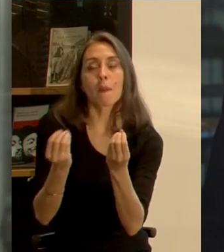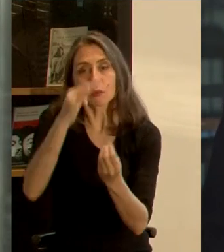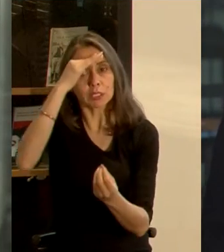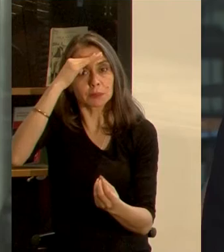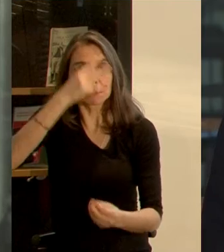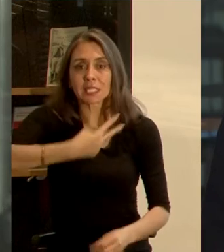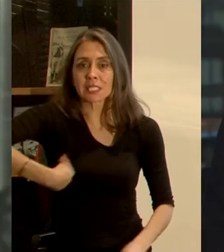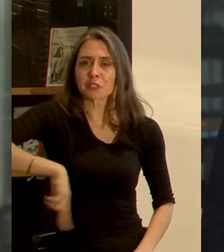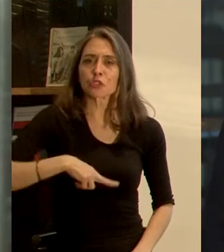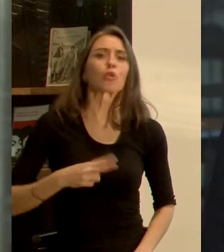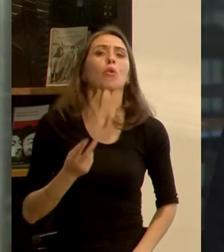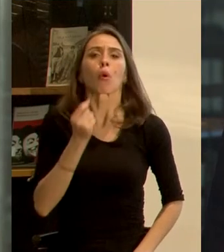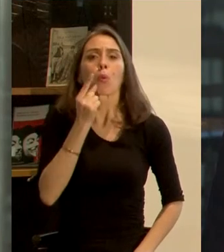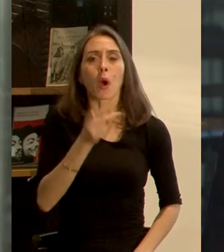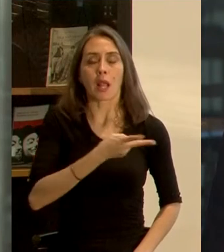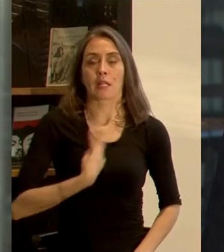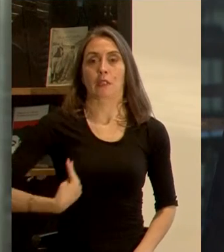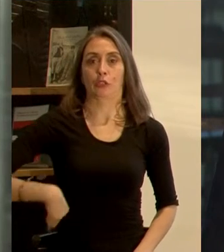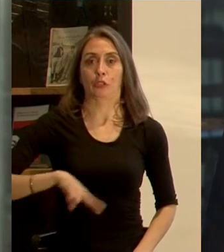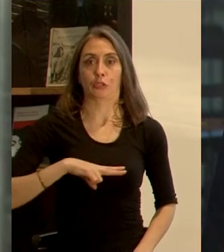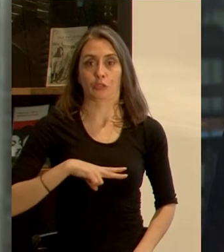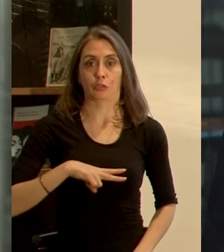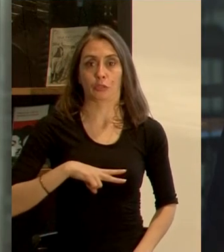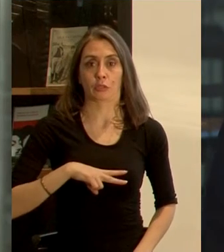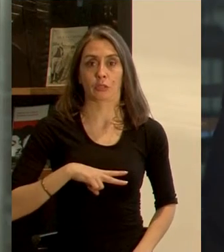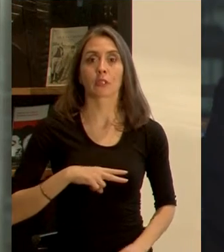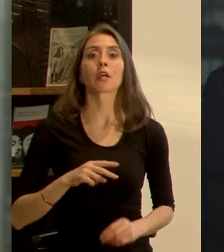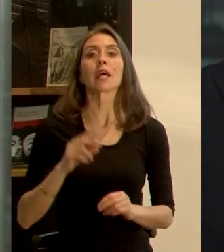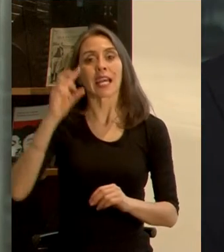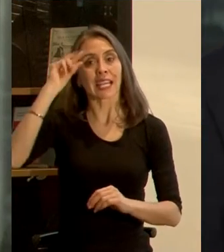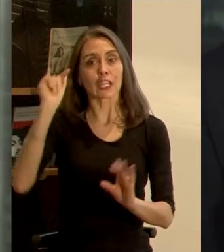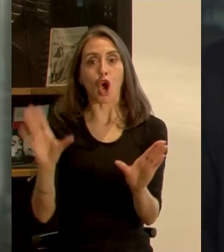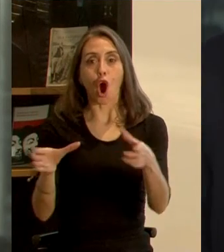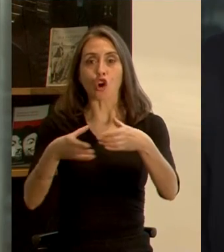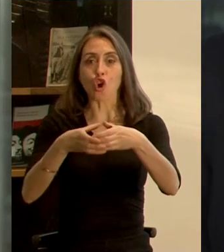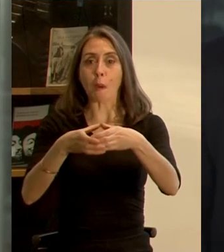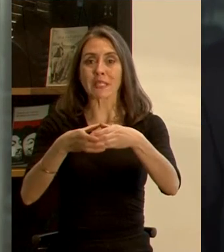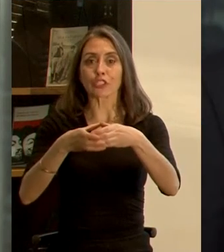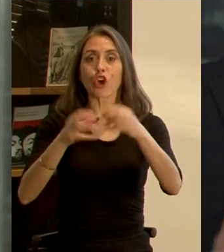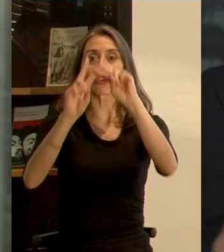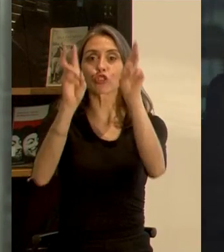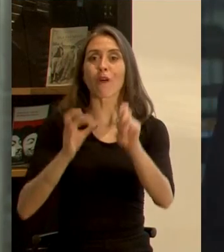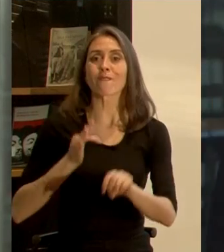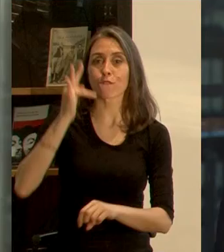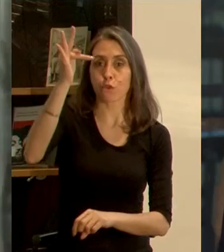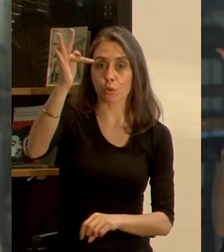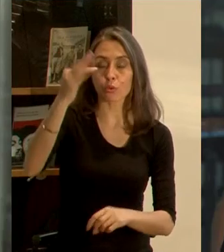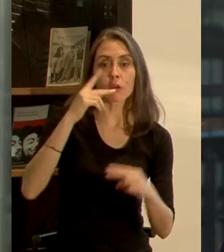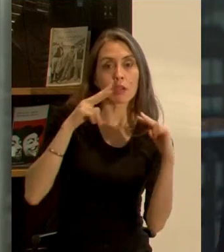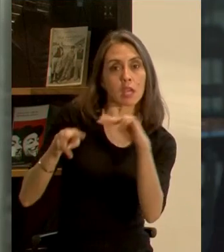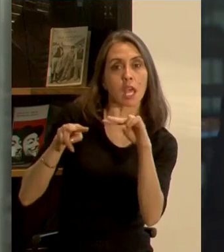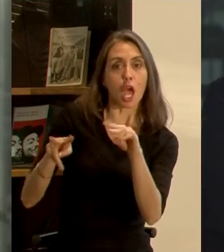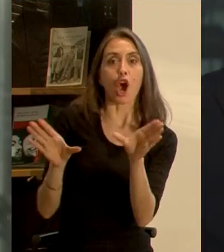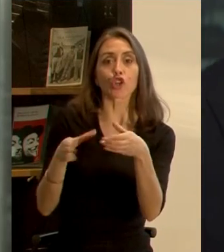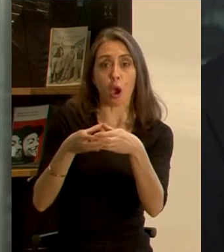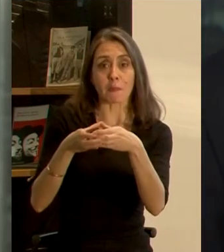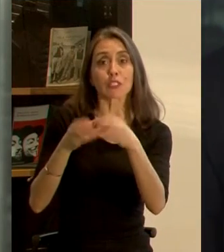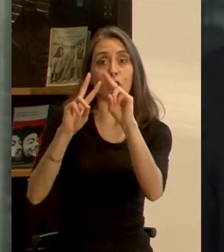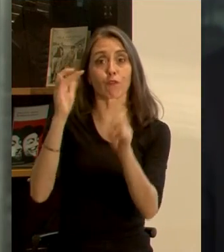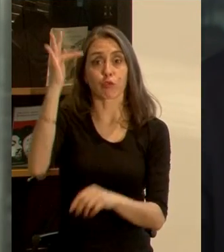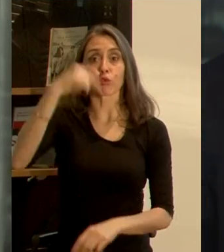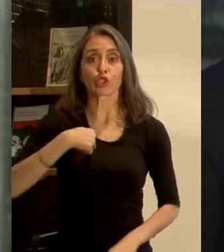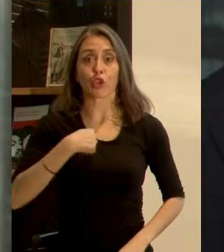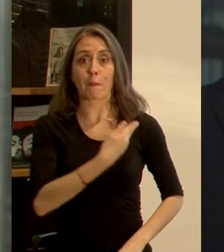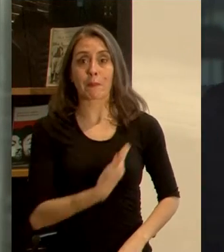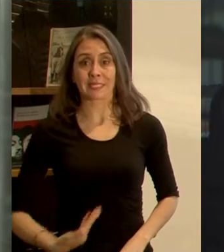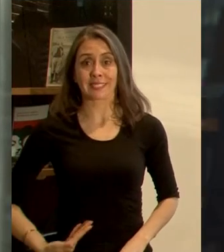nuestra? Nosotros, cuando creamos la Comisión de Futuro, lo que fue, hicimos, porque es particular la Comisión de Futuro que a mí me toca